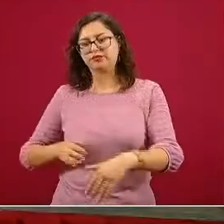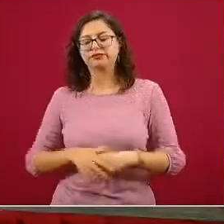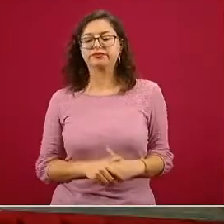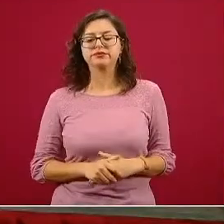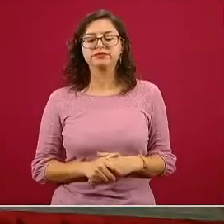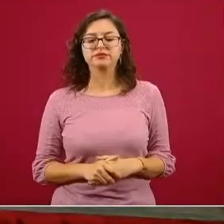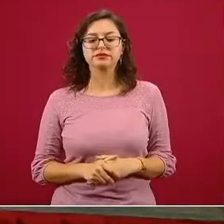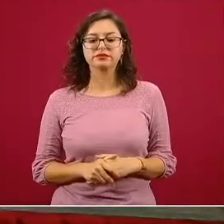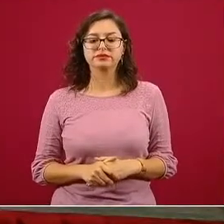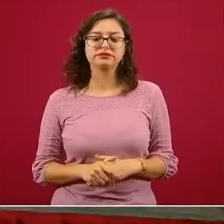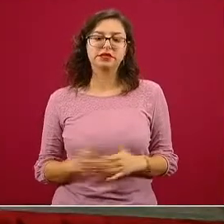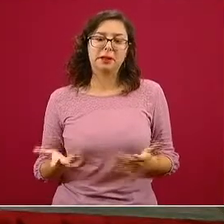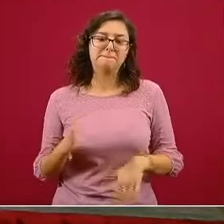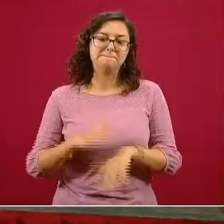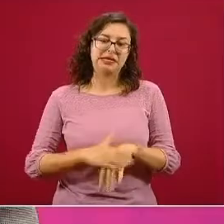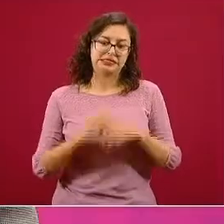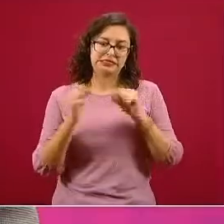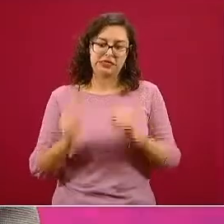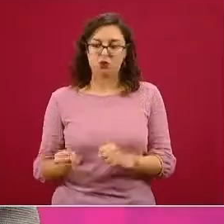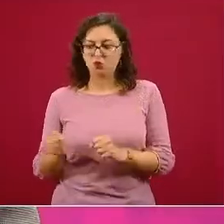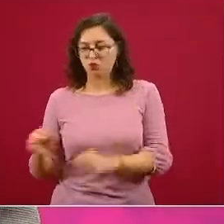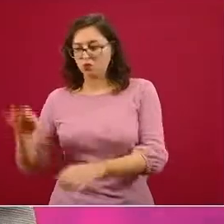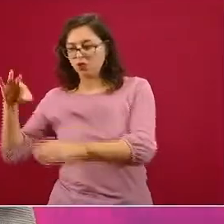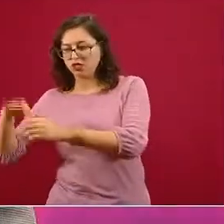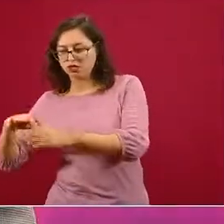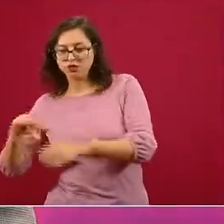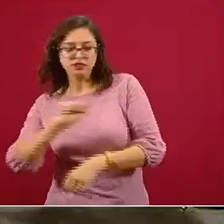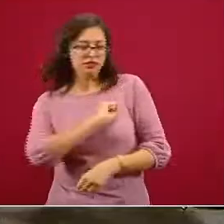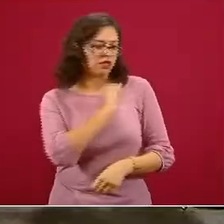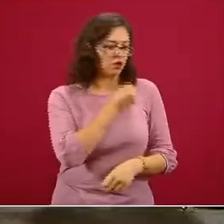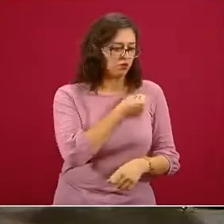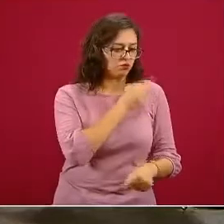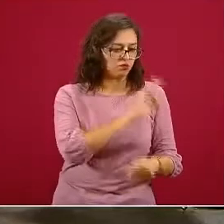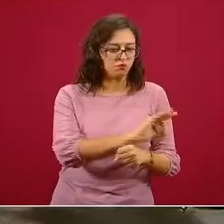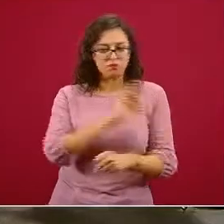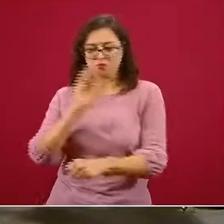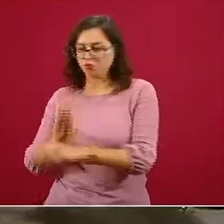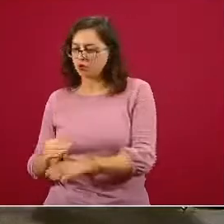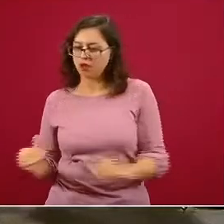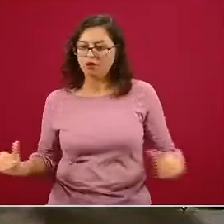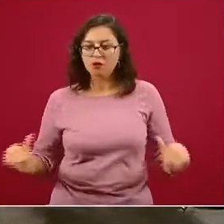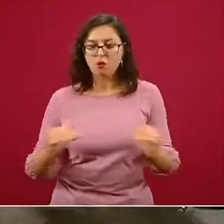electoral y garantizar con éxito ambos propósitos.